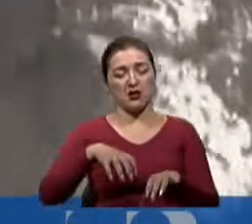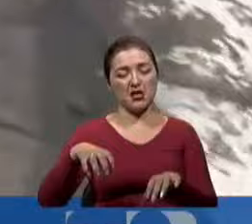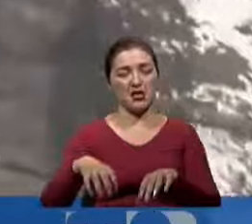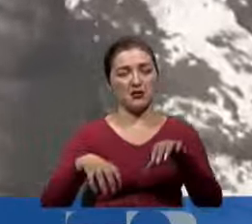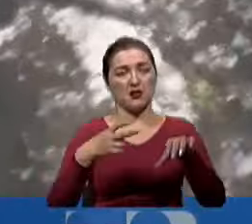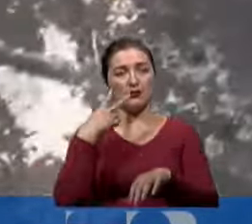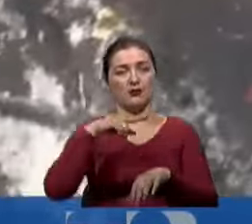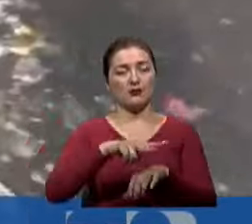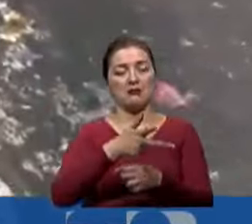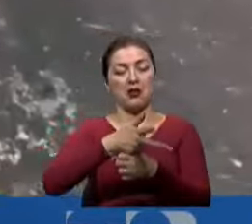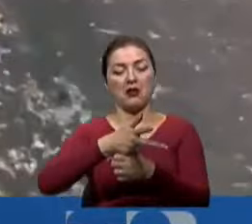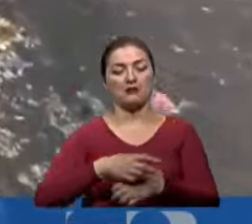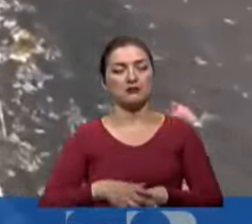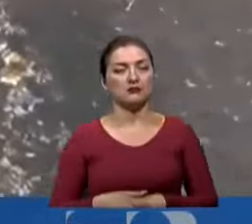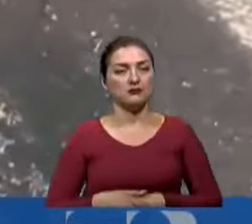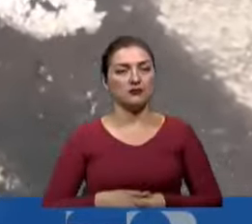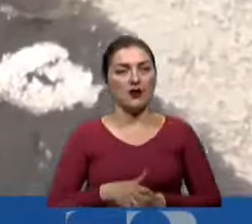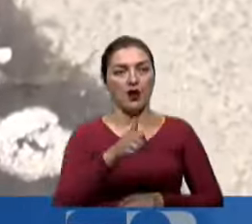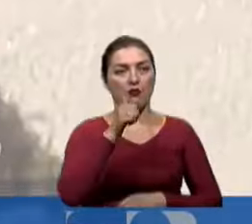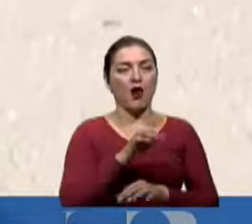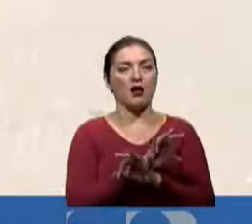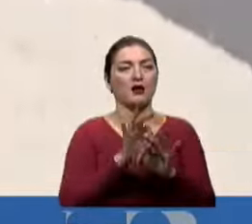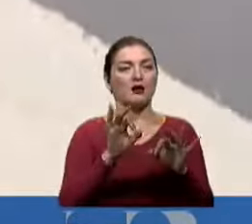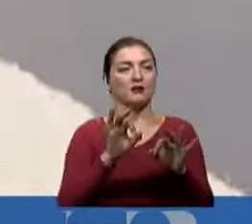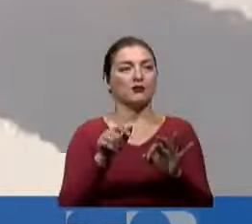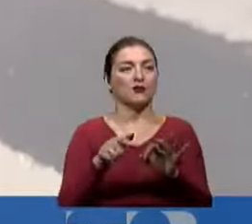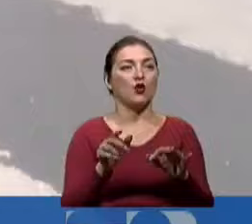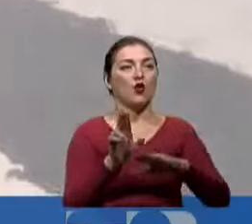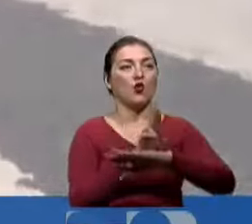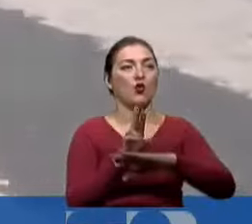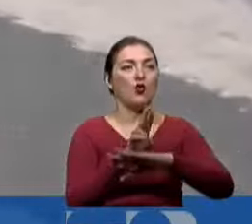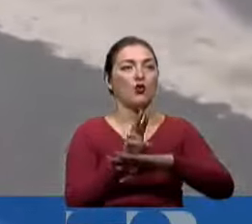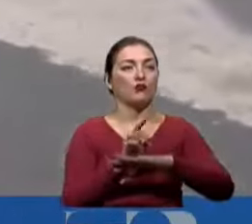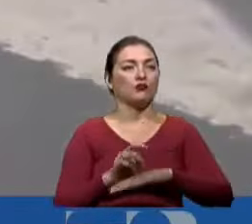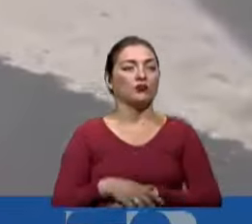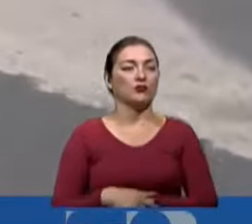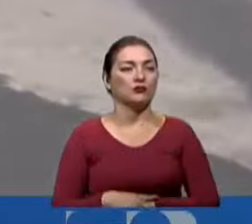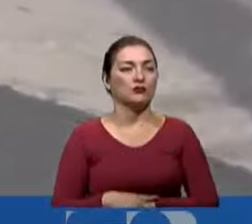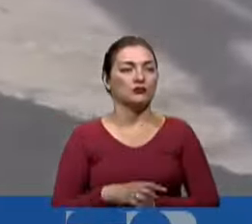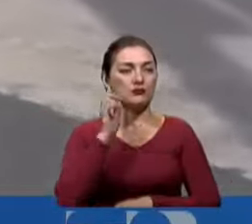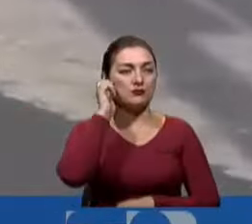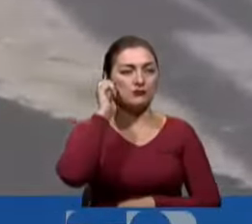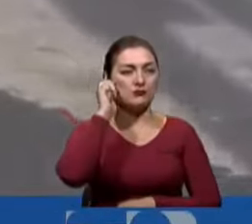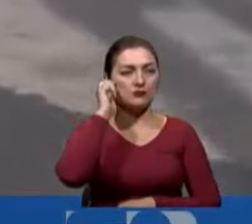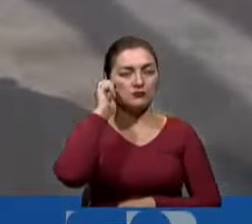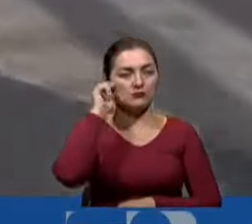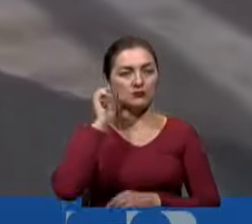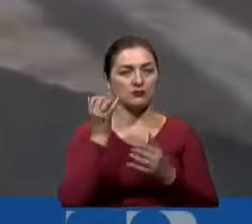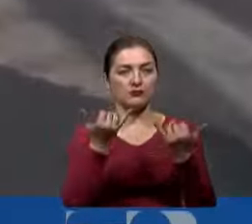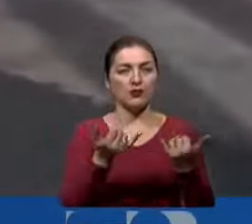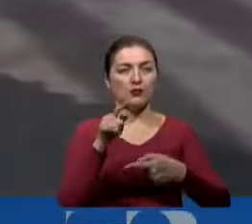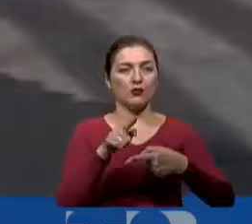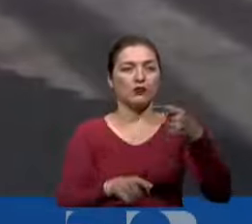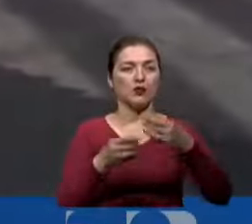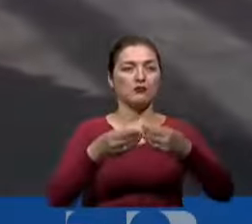ven en imágenes, ¿no? Realmente es agua limpia, agua pura, que podría ser consumida por las personas, sin embargo, ahora mismo está